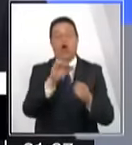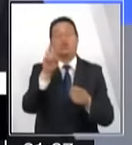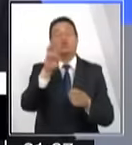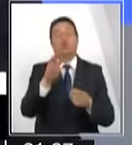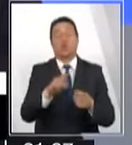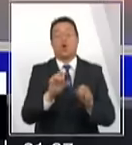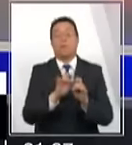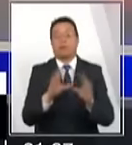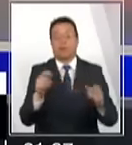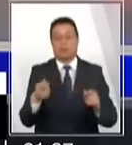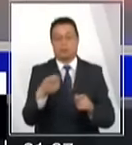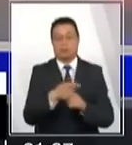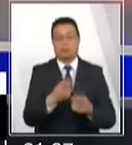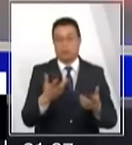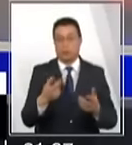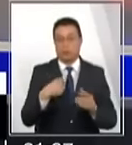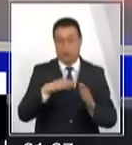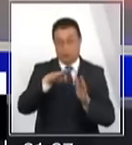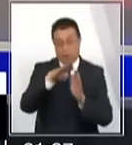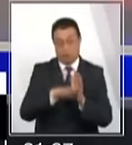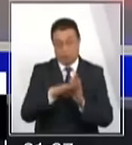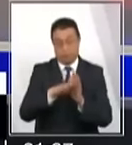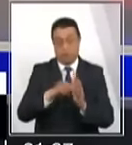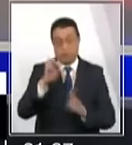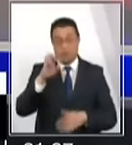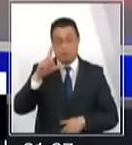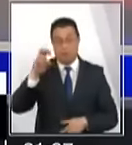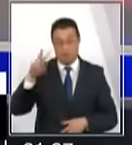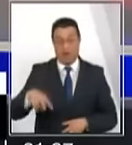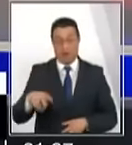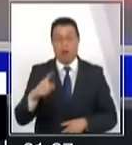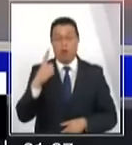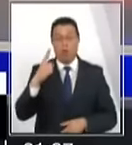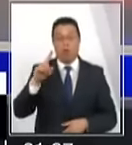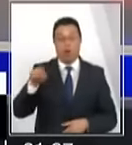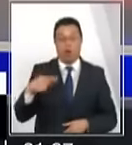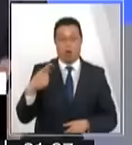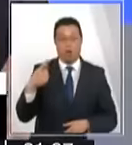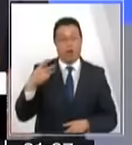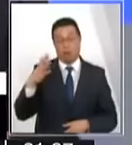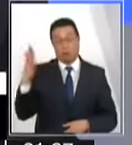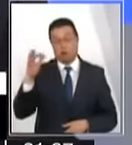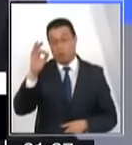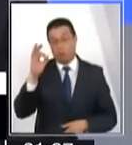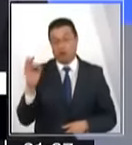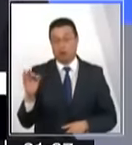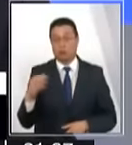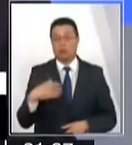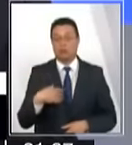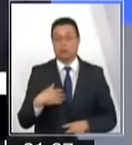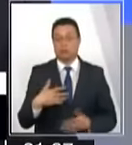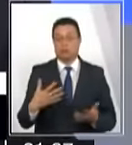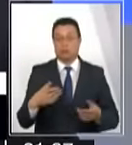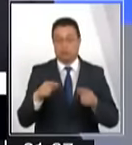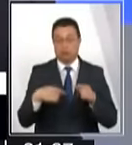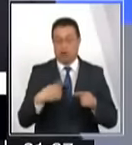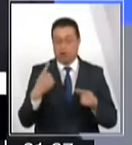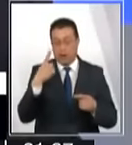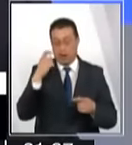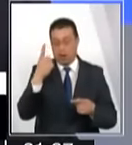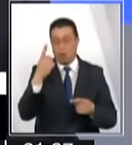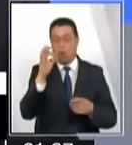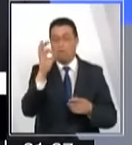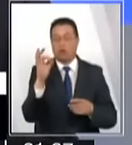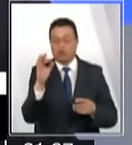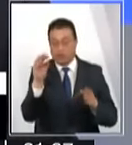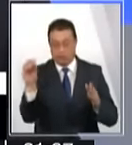licencia nos rebajaría los planes en O sea la cotización en uno coma y tanto yo me imagino que que hay un porcentaje que